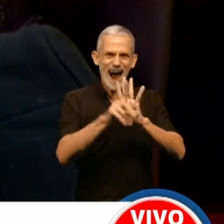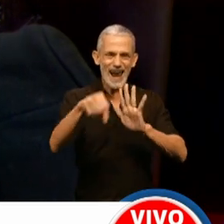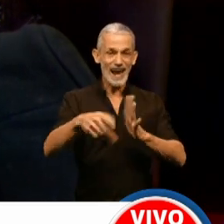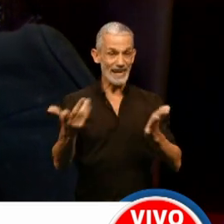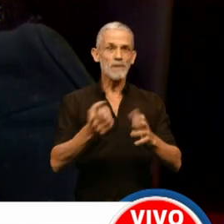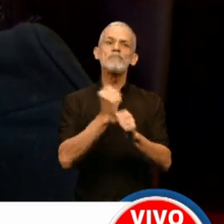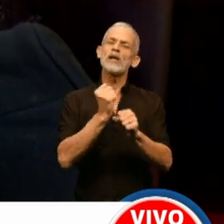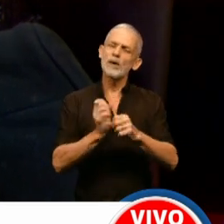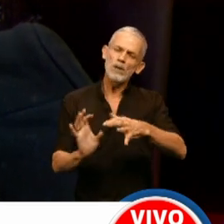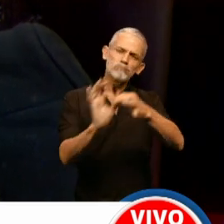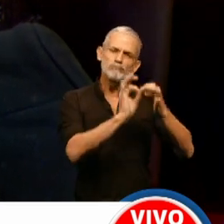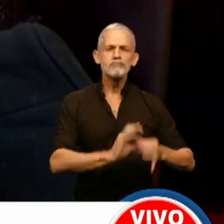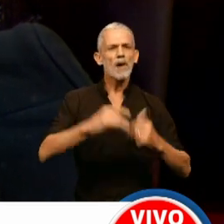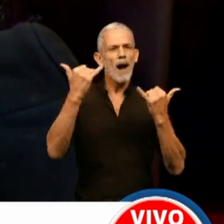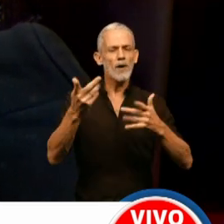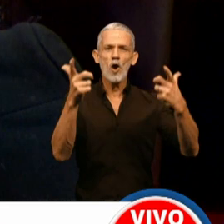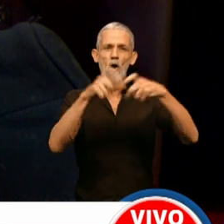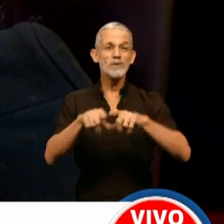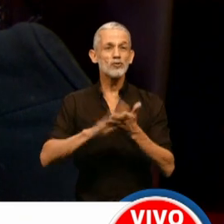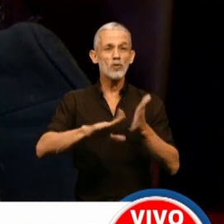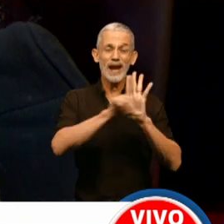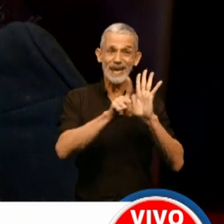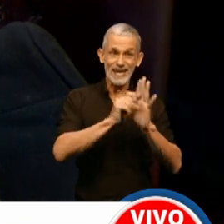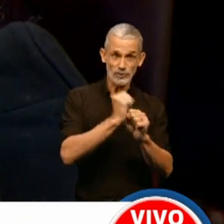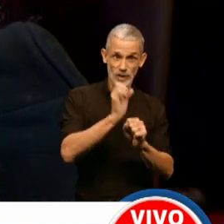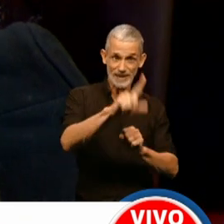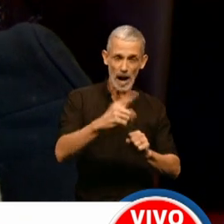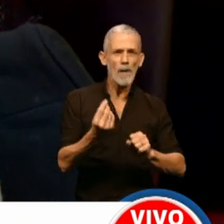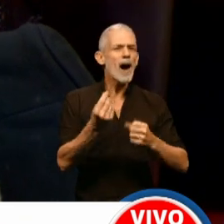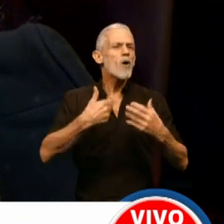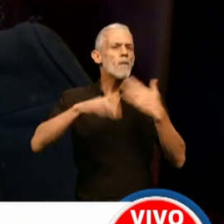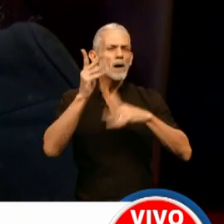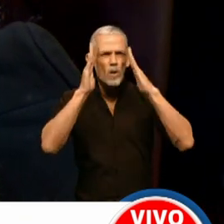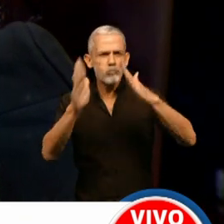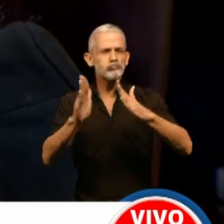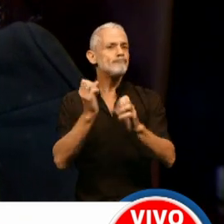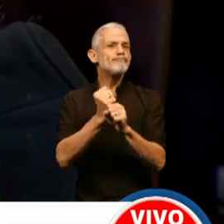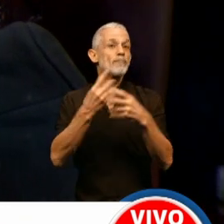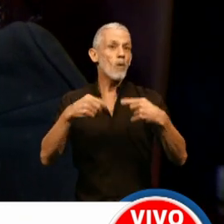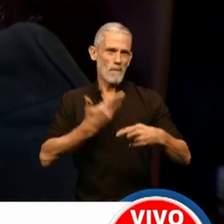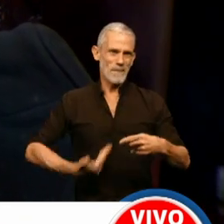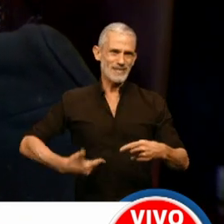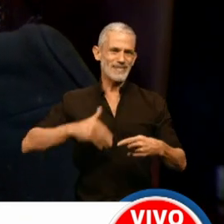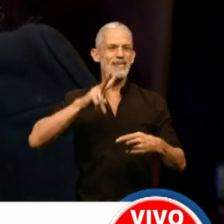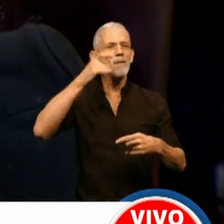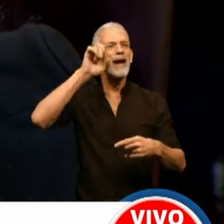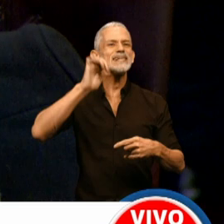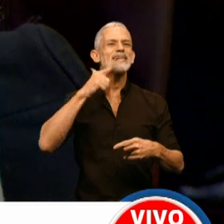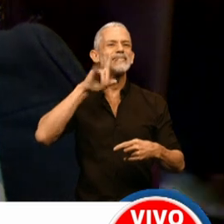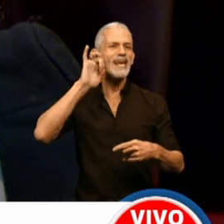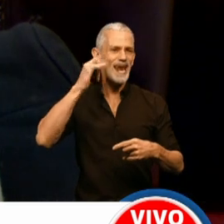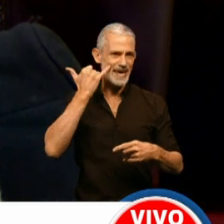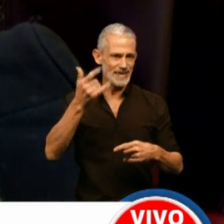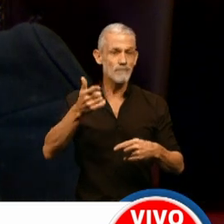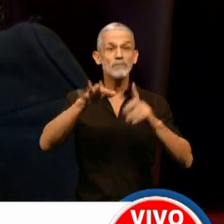destacar el trabajo conjunto que hemos hecho con la comisión de legislación del trabajo especialmente en la labor de su presidenta a vanessa sin ley como